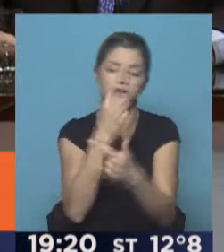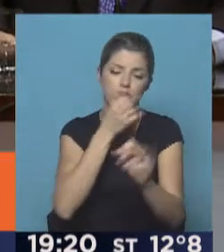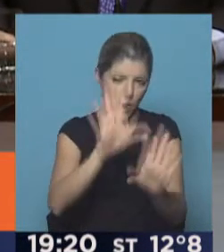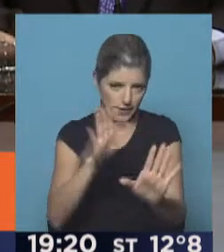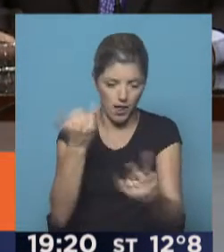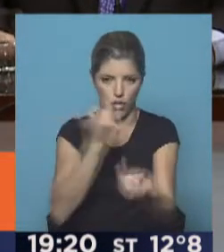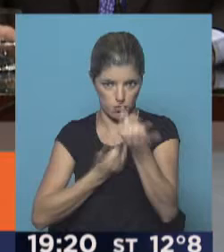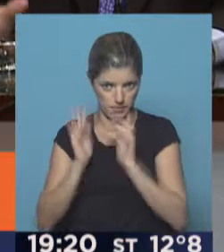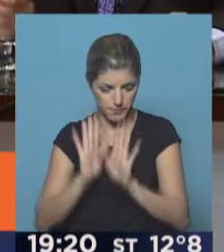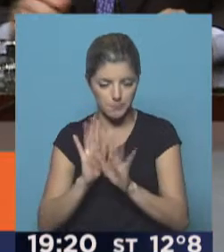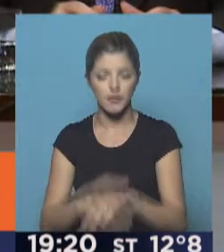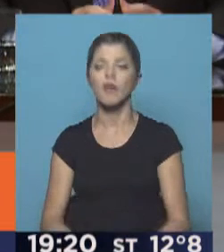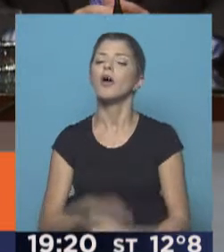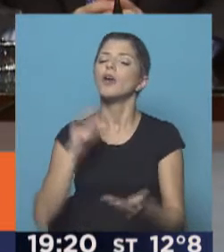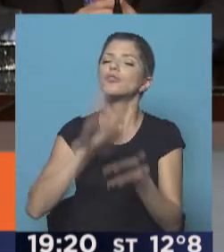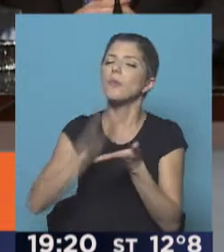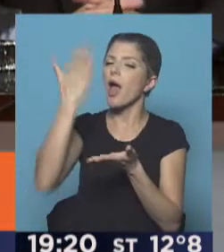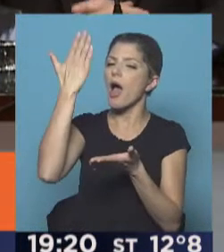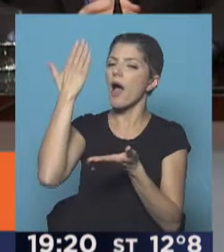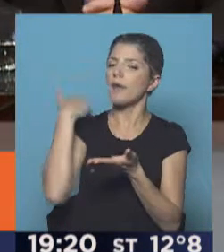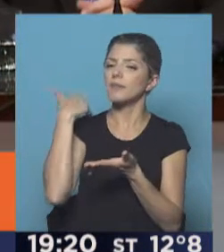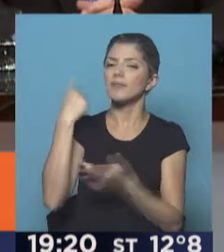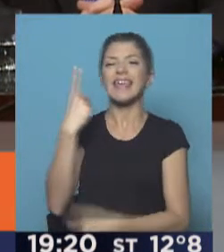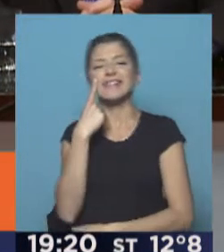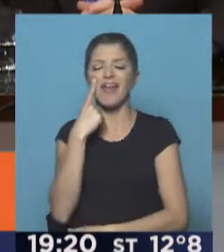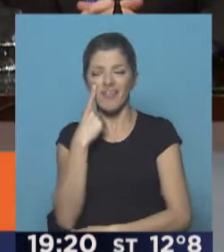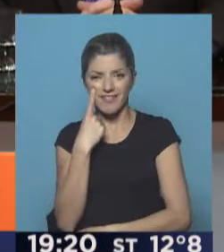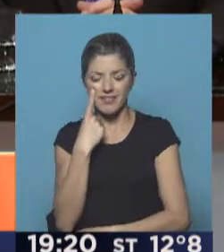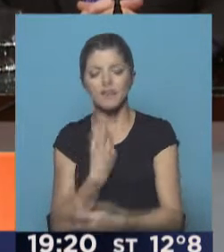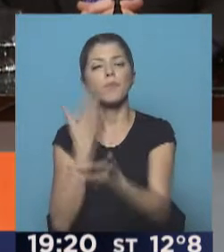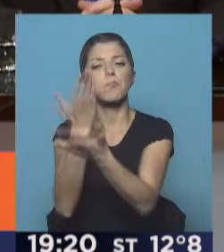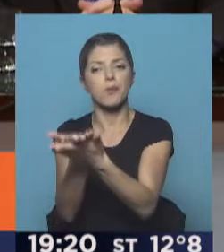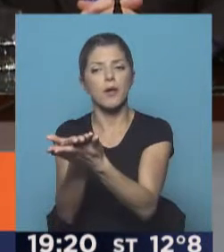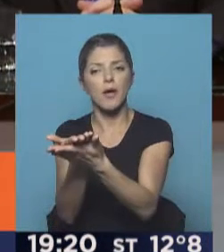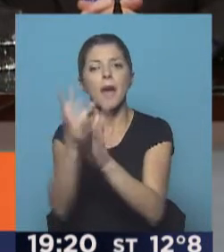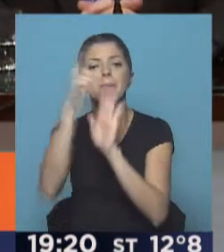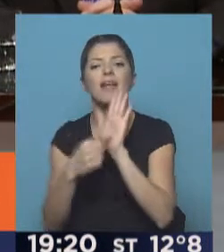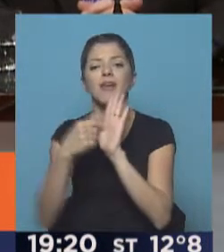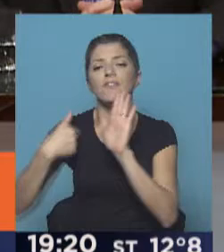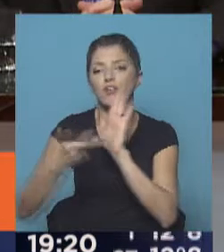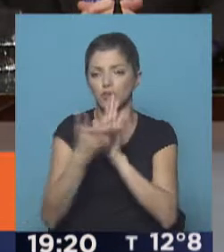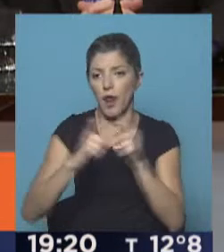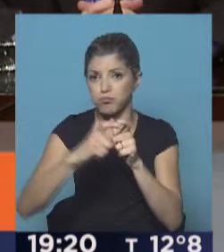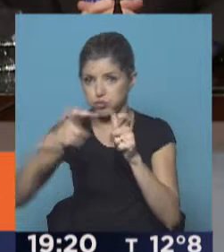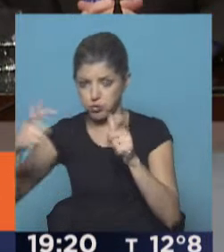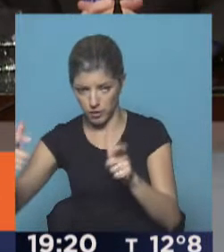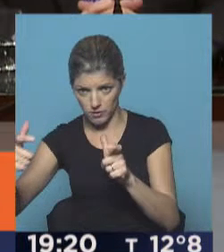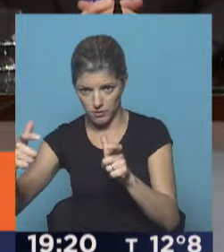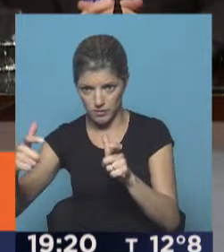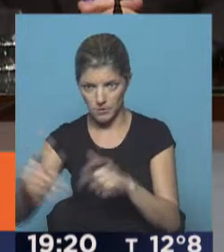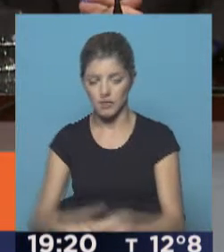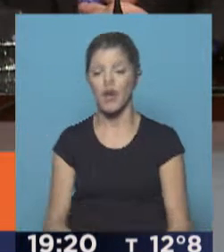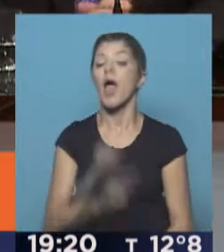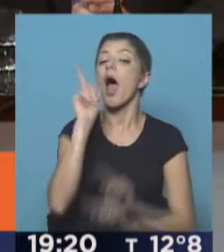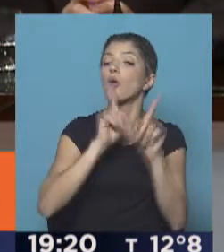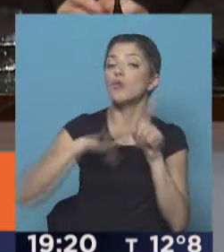ampliar lo que habían dicho del reclamo de los intendentes para ampliar la tarifa social, georreferenciarla en algunas